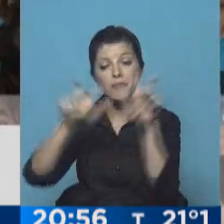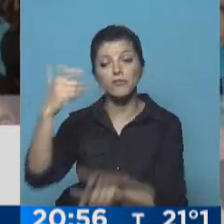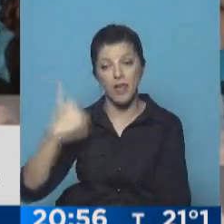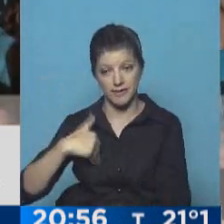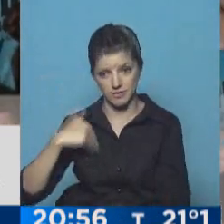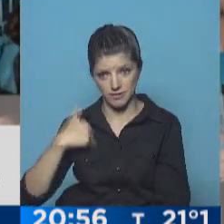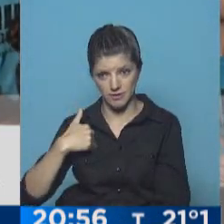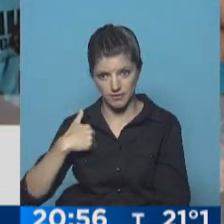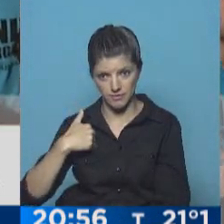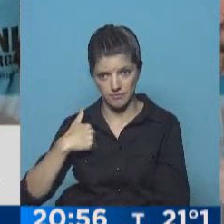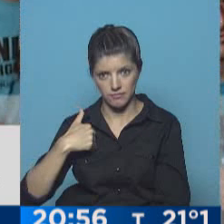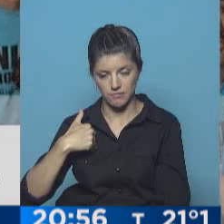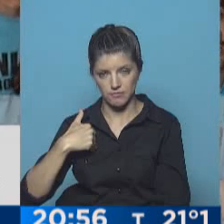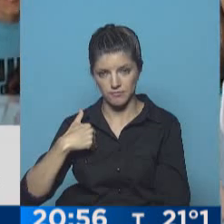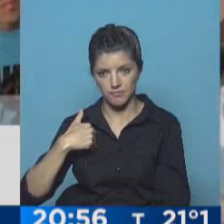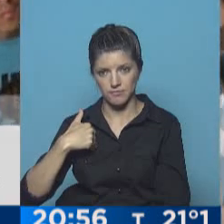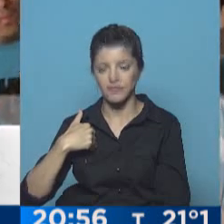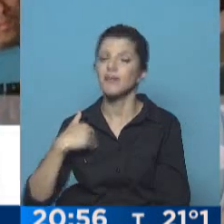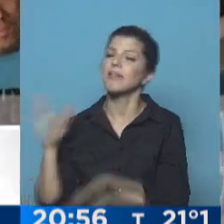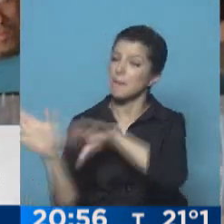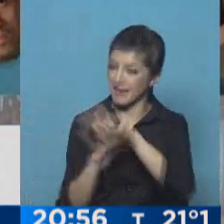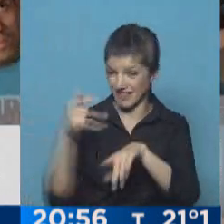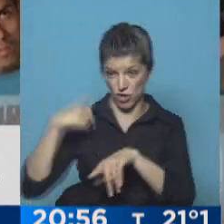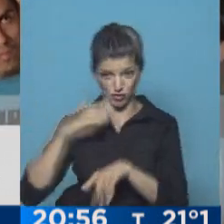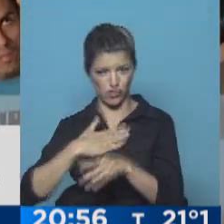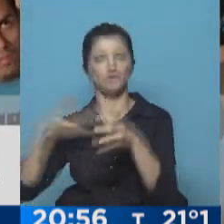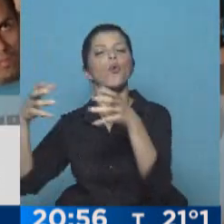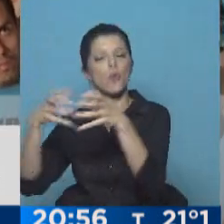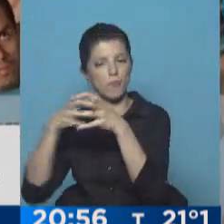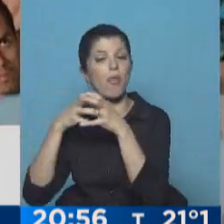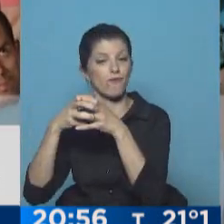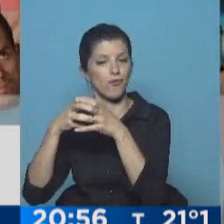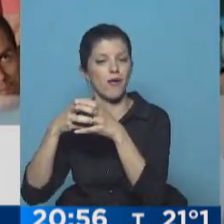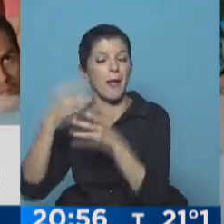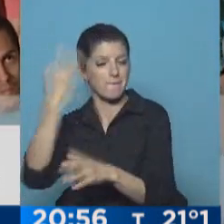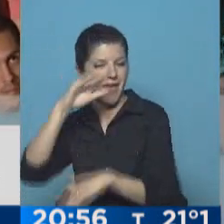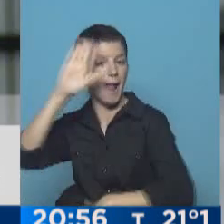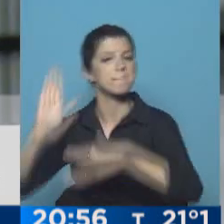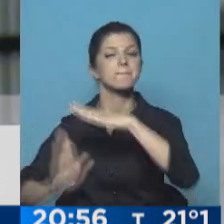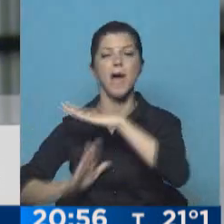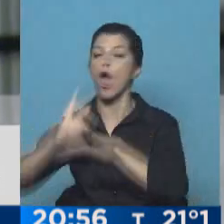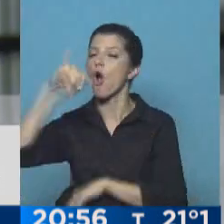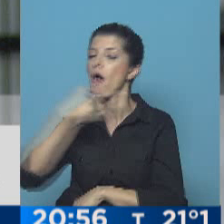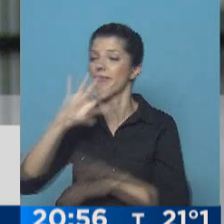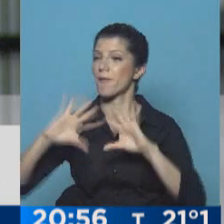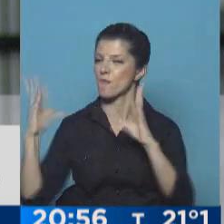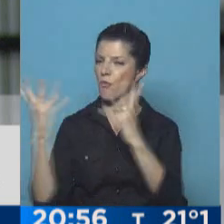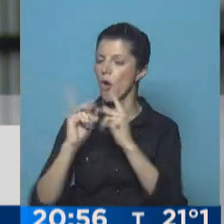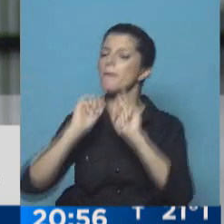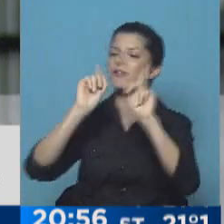que además de ser un buen equipo de fútbol tal vez el mejor m Somos un